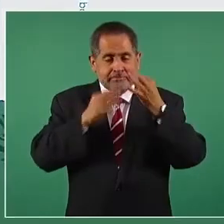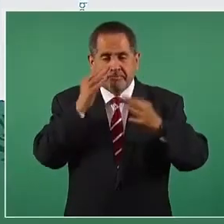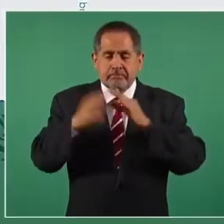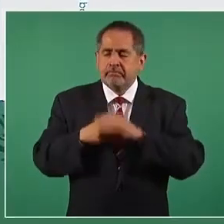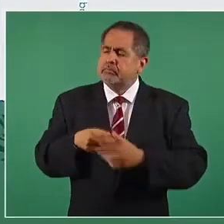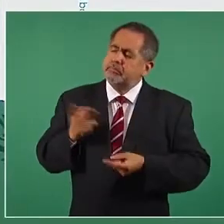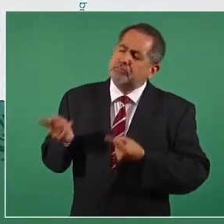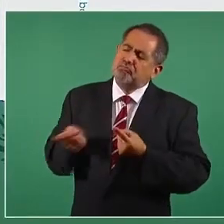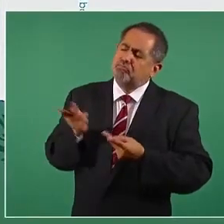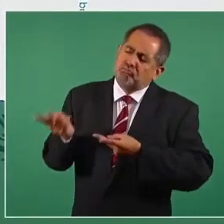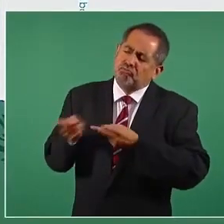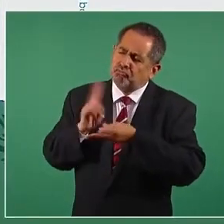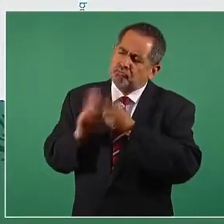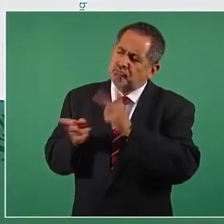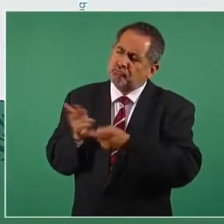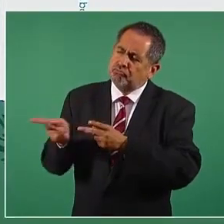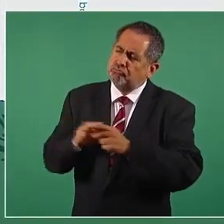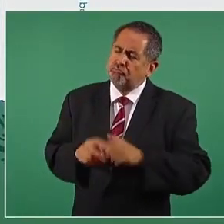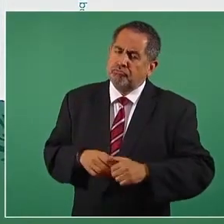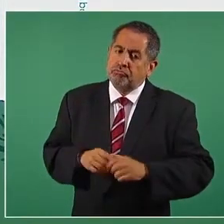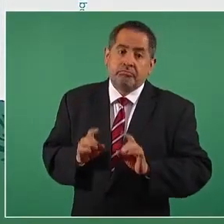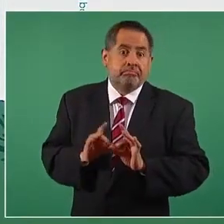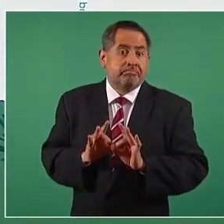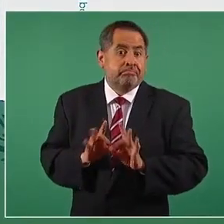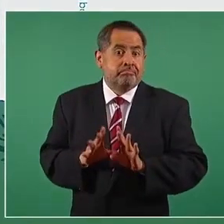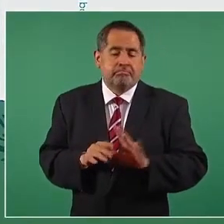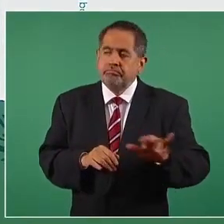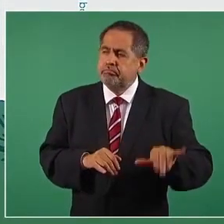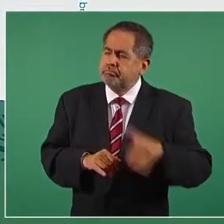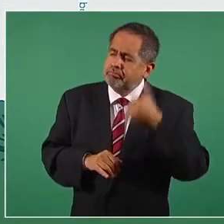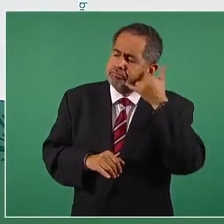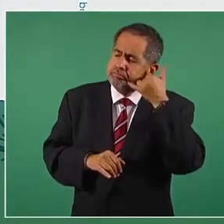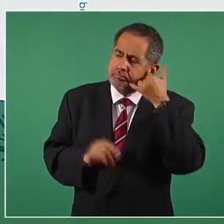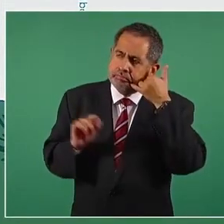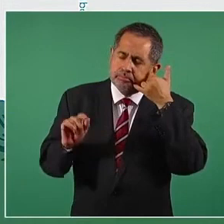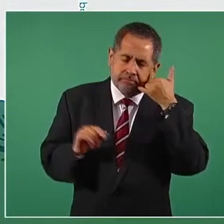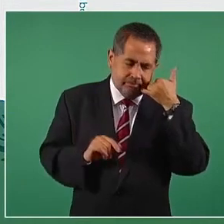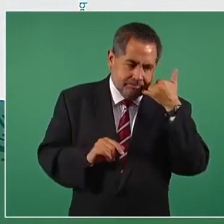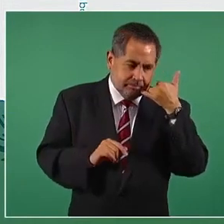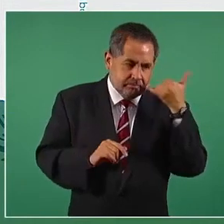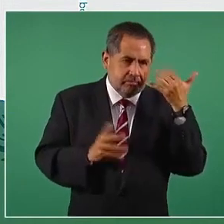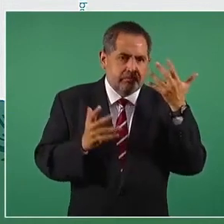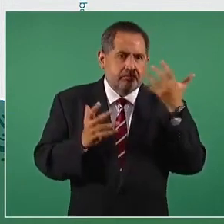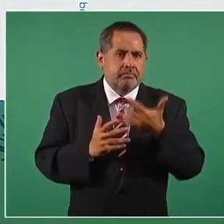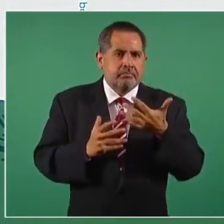preguntar, y de repente entra la llamada